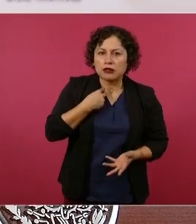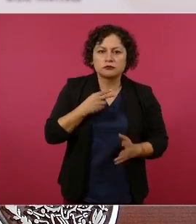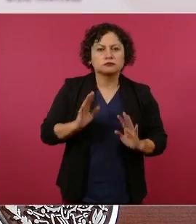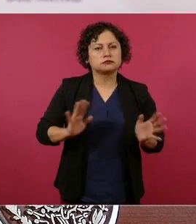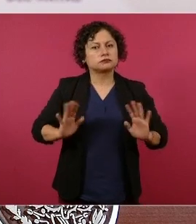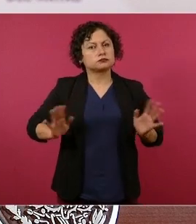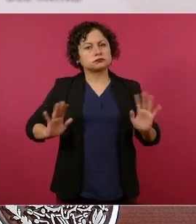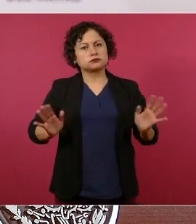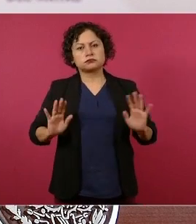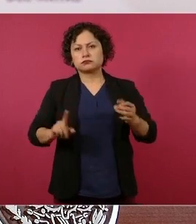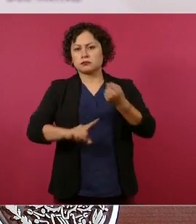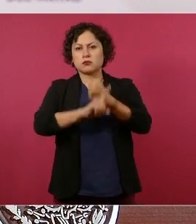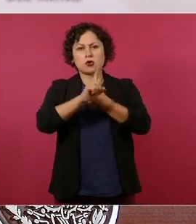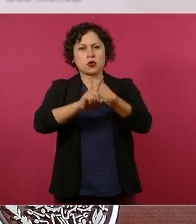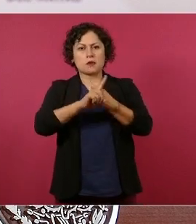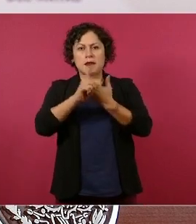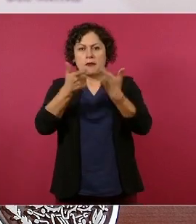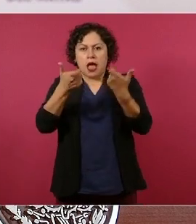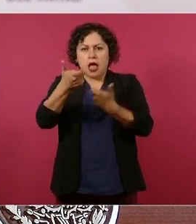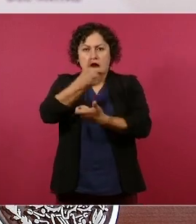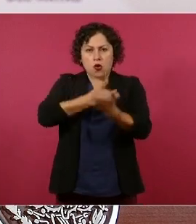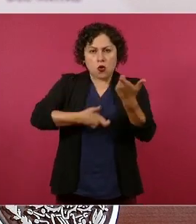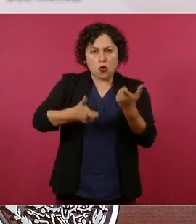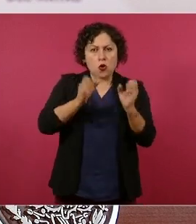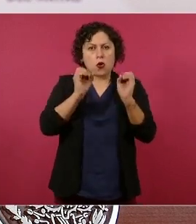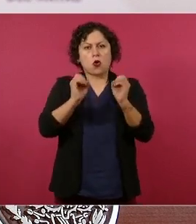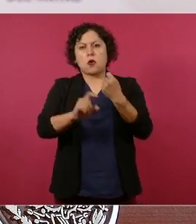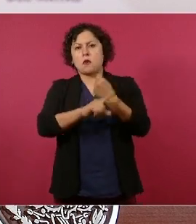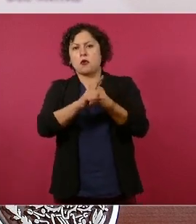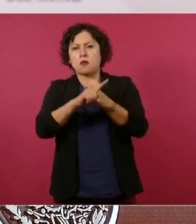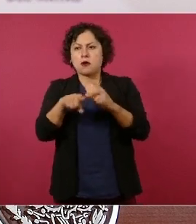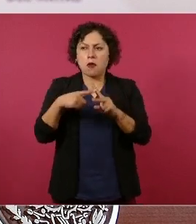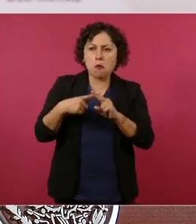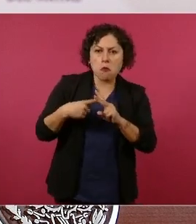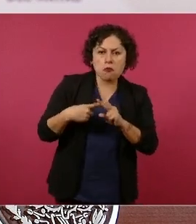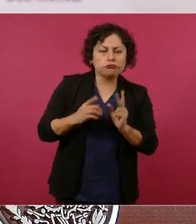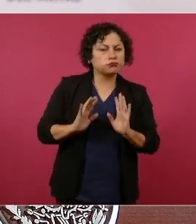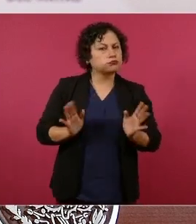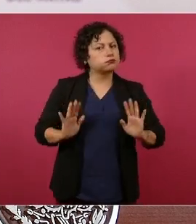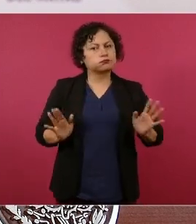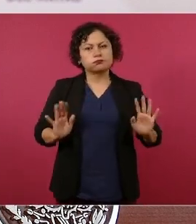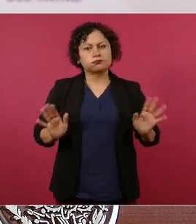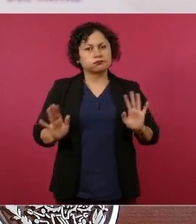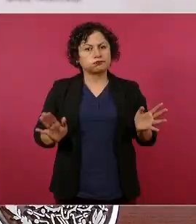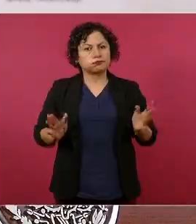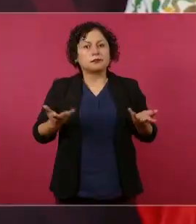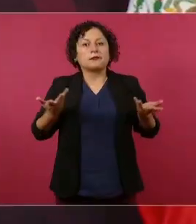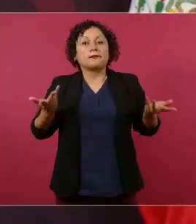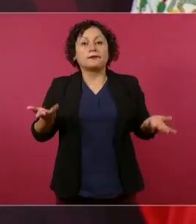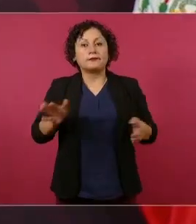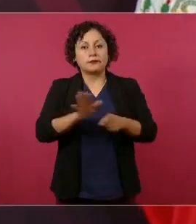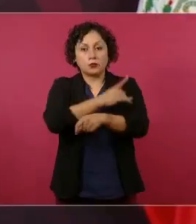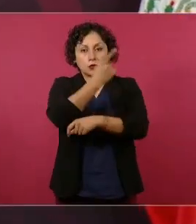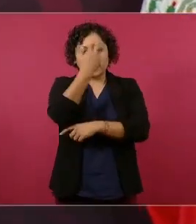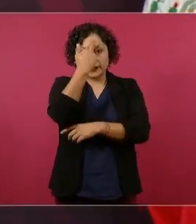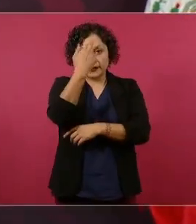económico, financiero, y eso hay que reconocer que fue